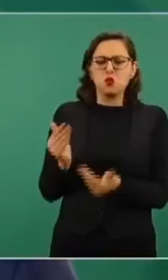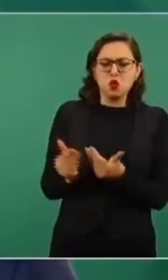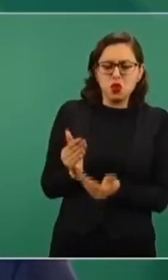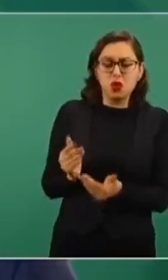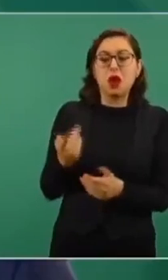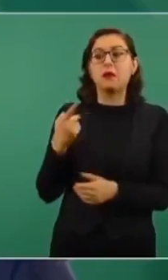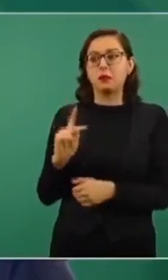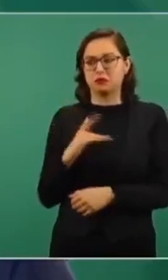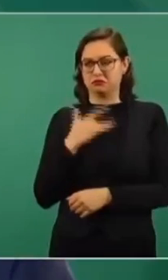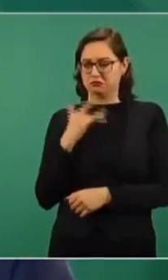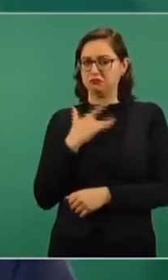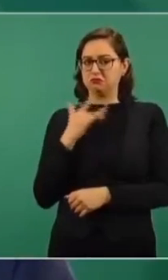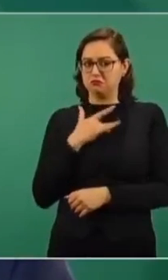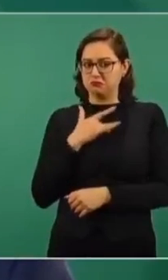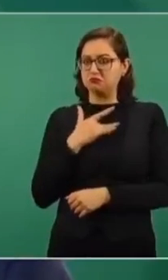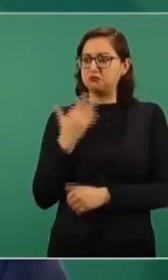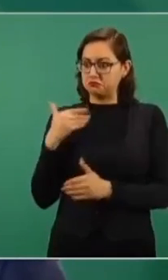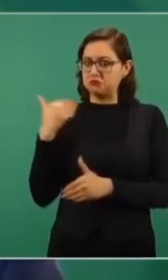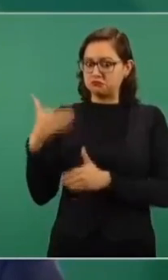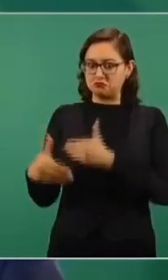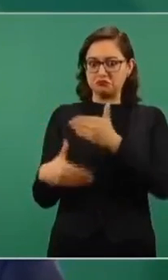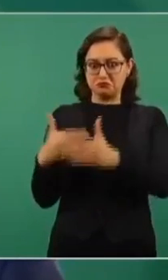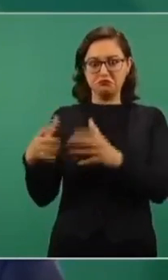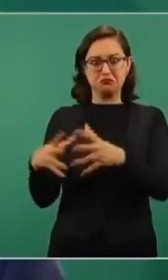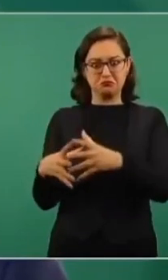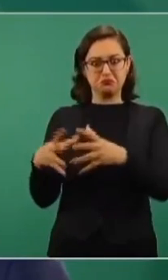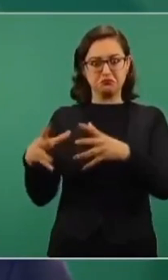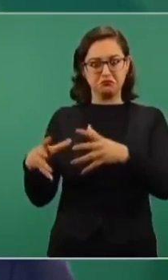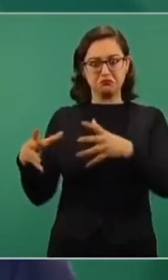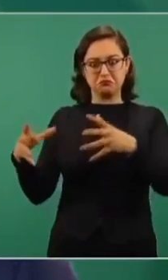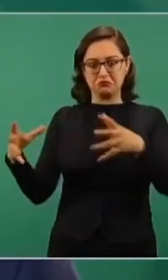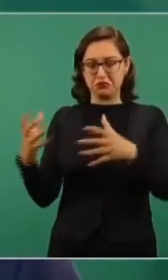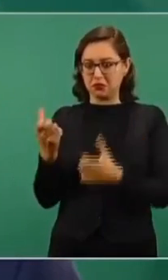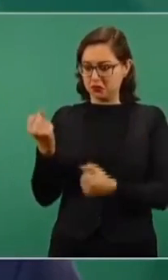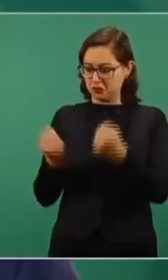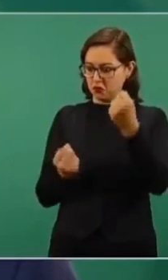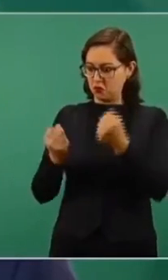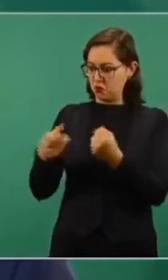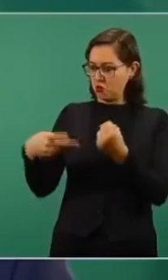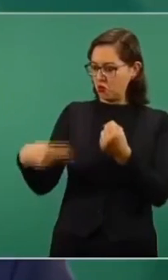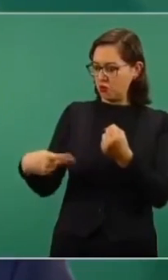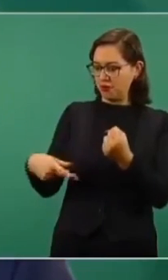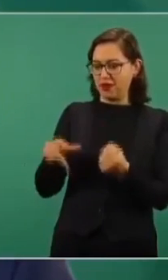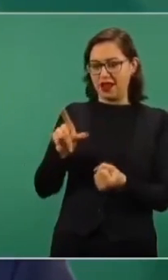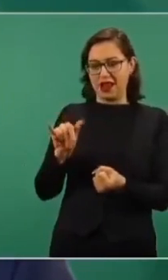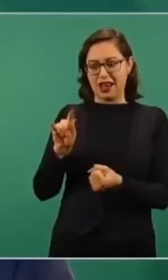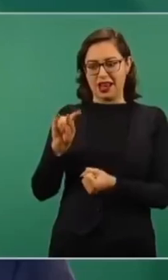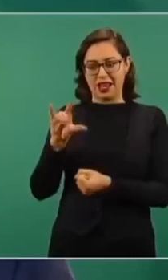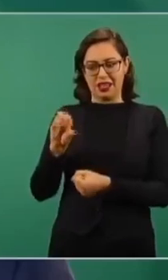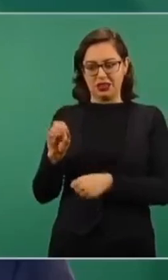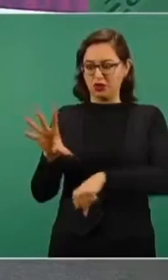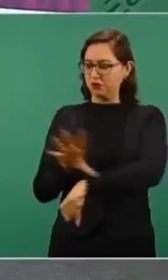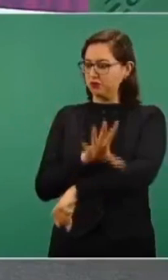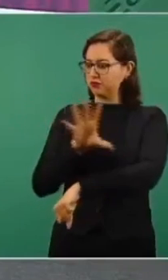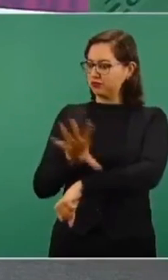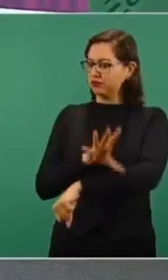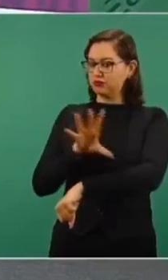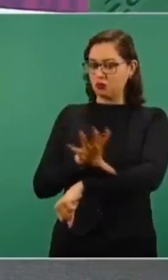era prometedora. Con litio boliviano teníamos nuestros propios vehículos que circulaban en ese